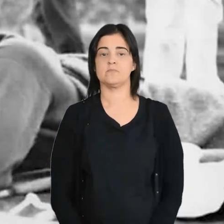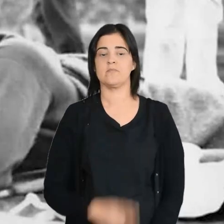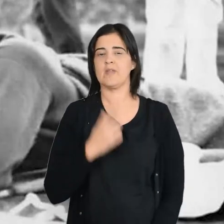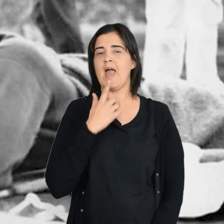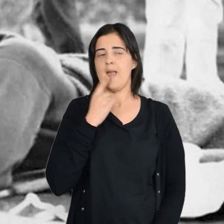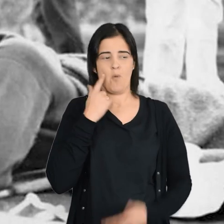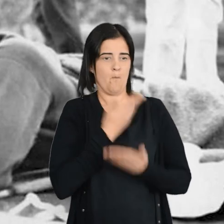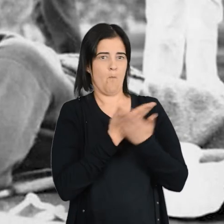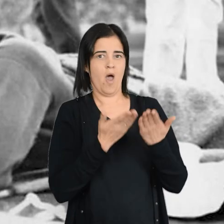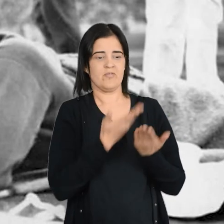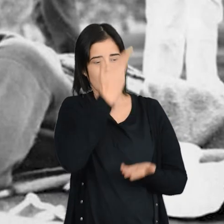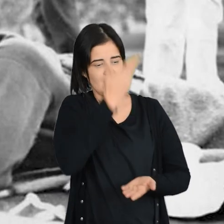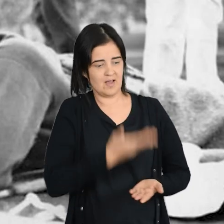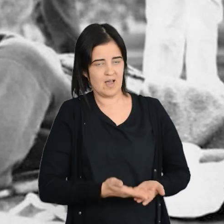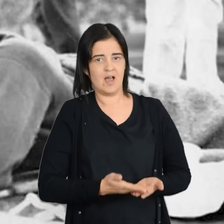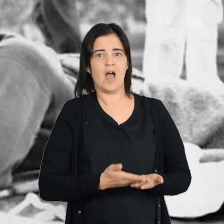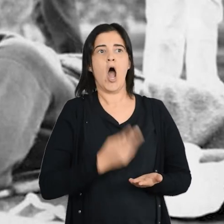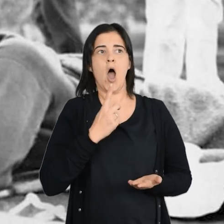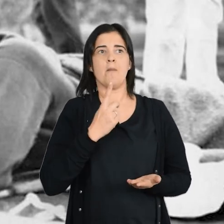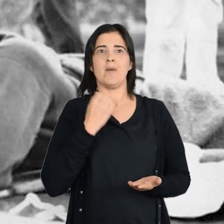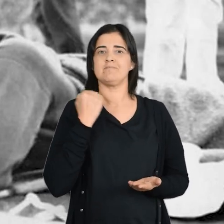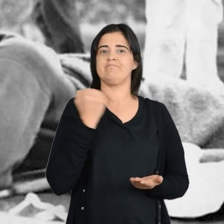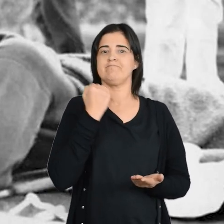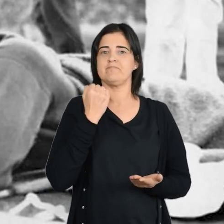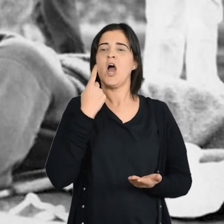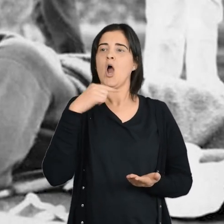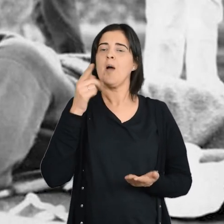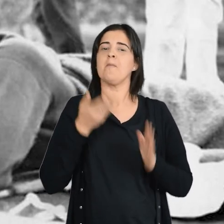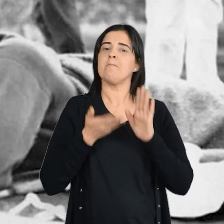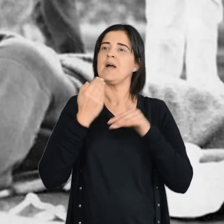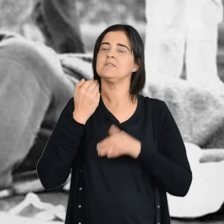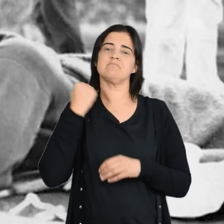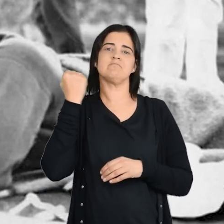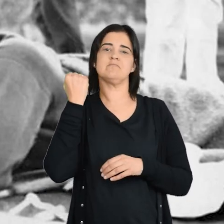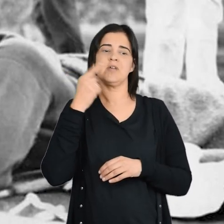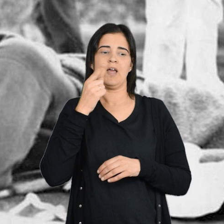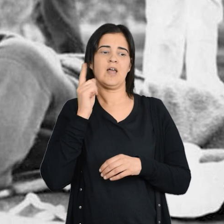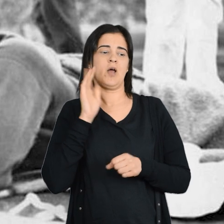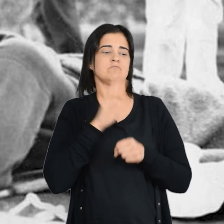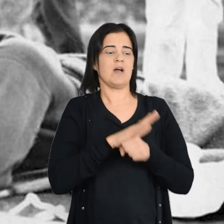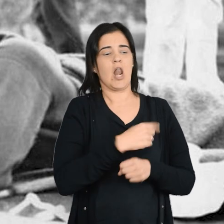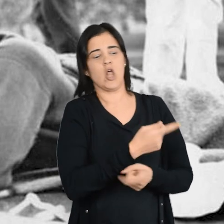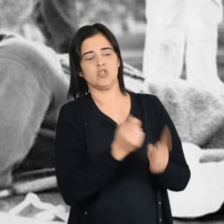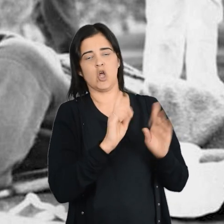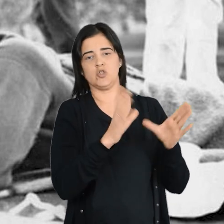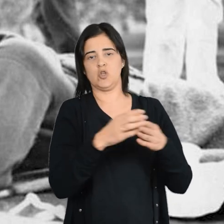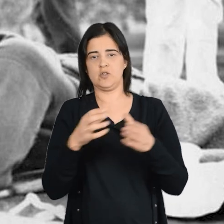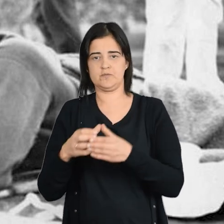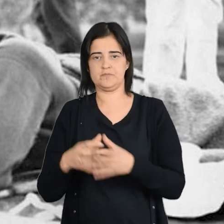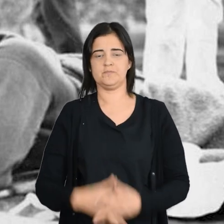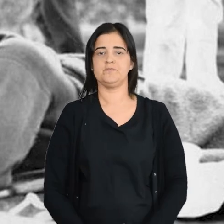El ejemplo perfecto del atletario que habría de imponerse a las razas catalogadas como inferiores por el régimen